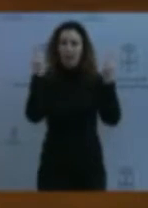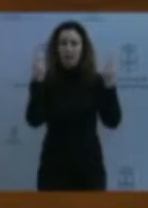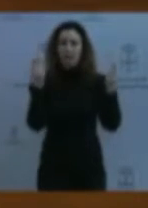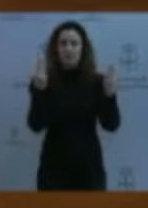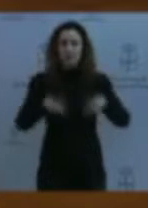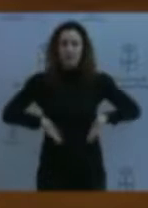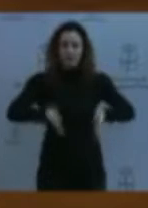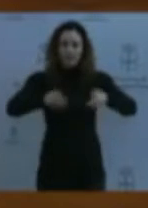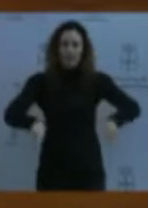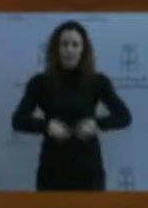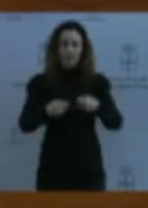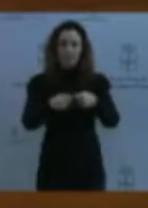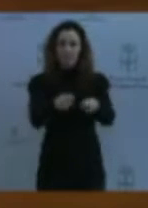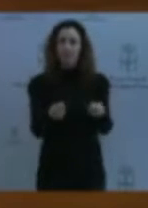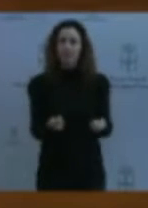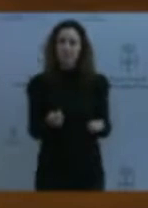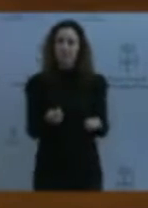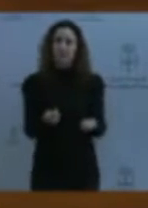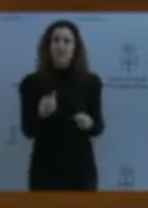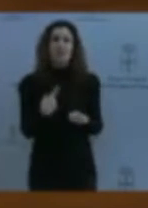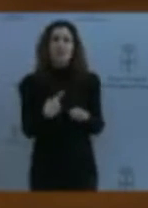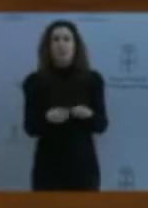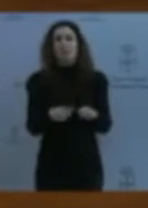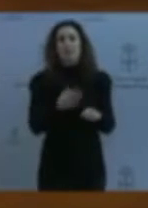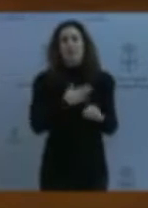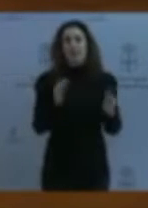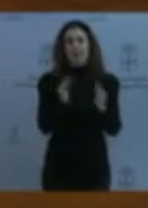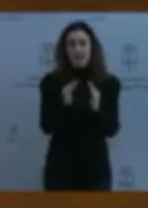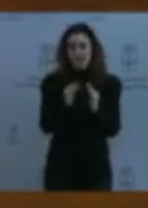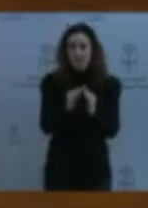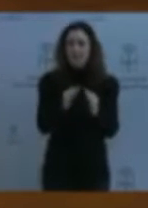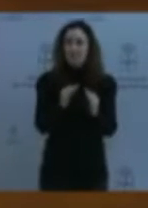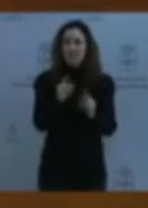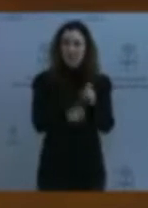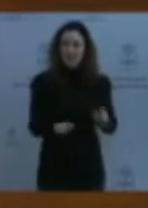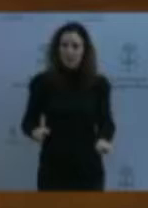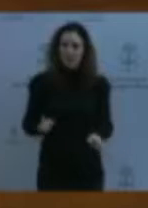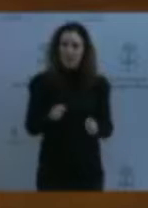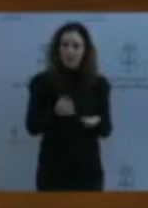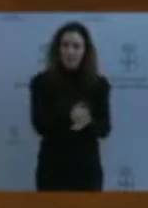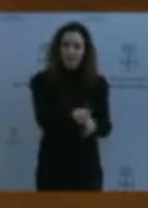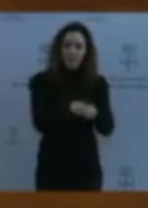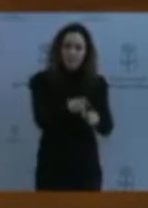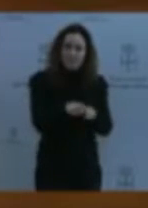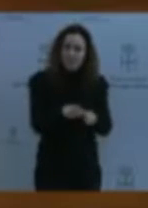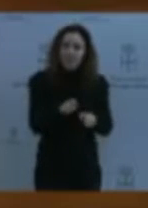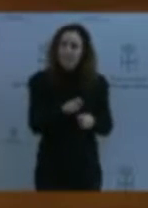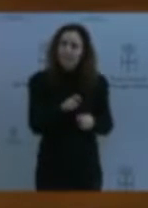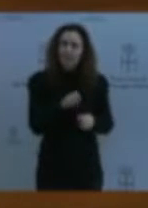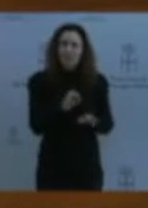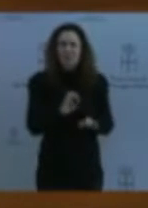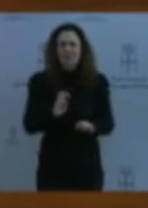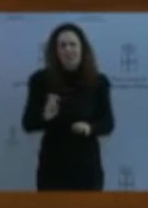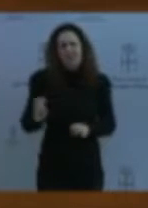bienes privados, en viviendas, en cultivos, en producciones agrarias y en todo tipo de bienes. Pero